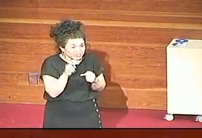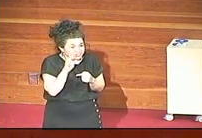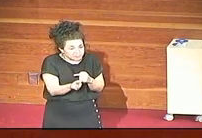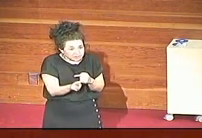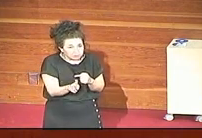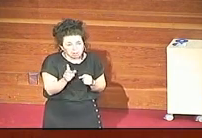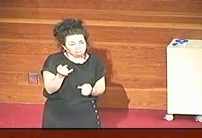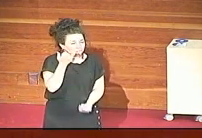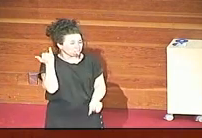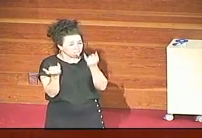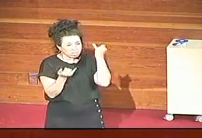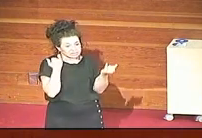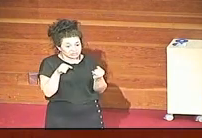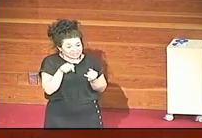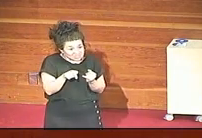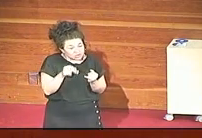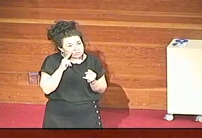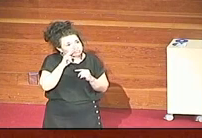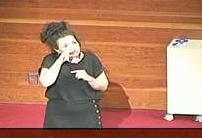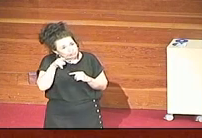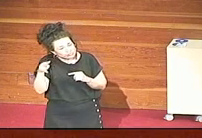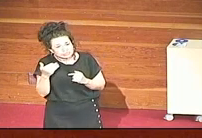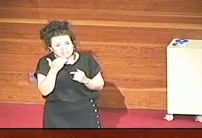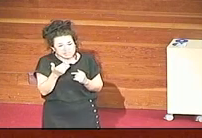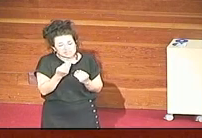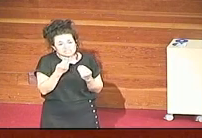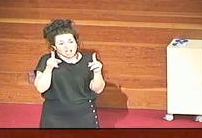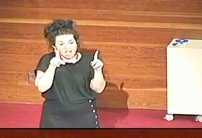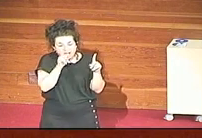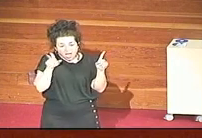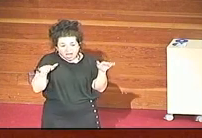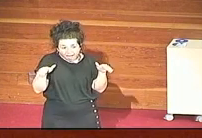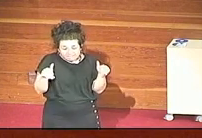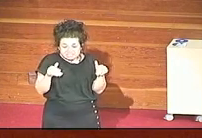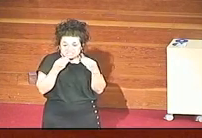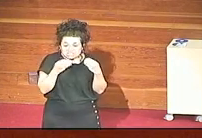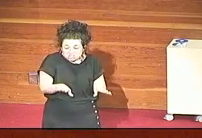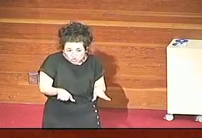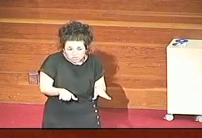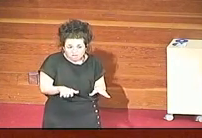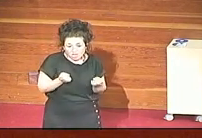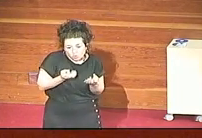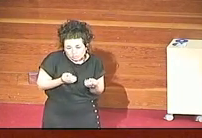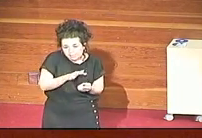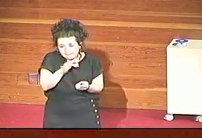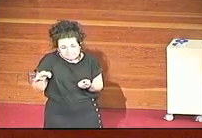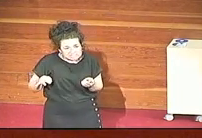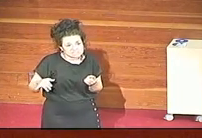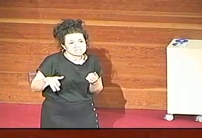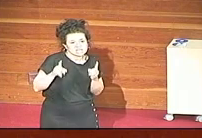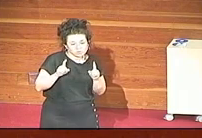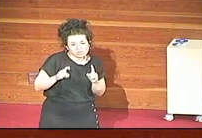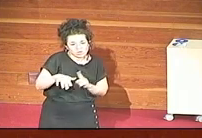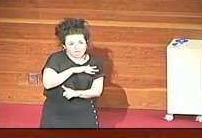contarles buenos las historias de las aves y hacer educación ambiental con ellos y claro los chavales se quedan alucinados